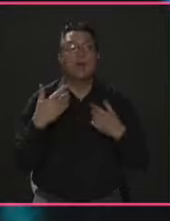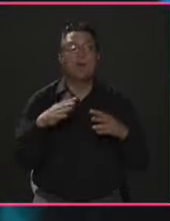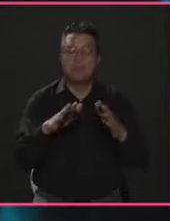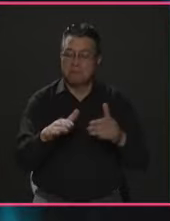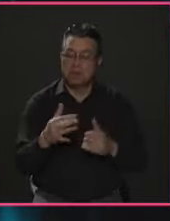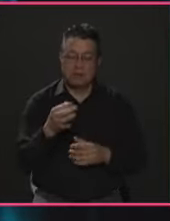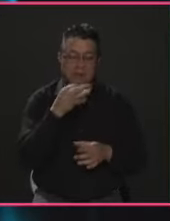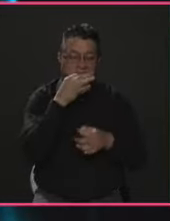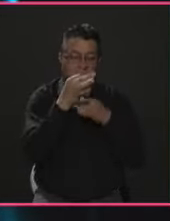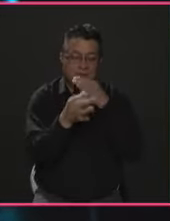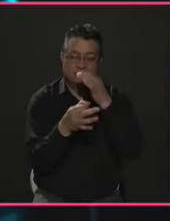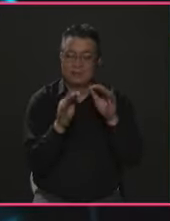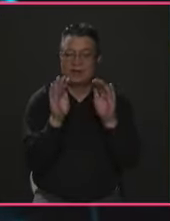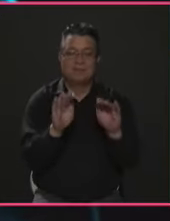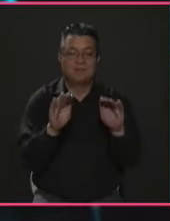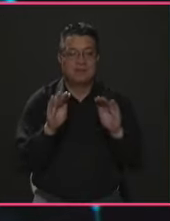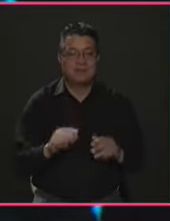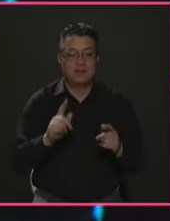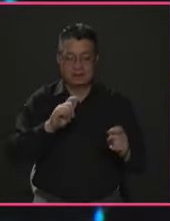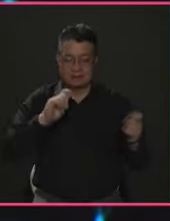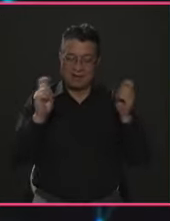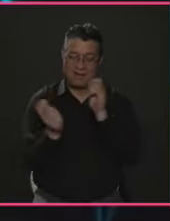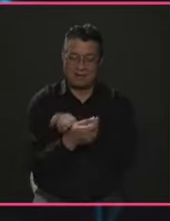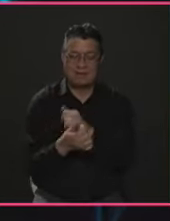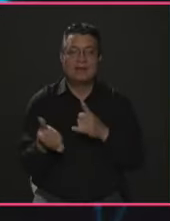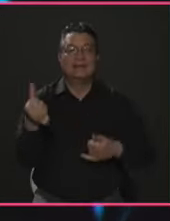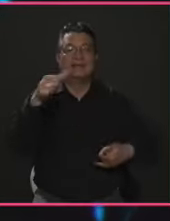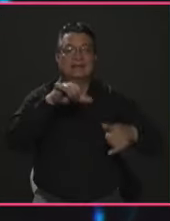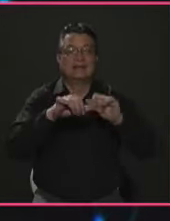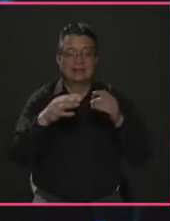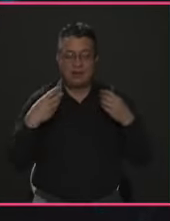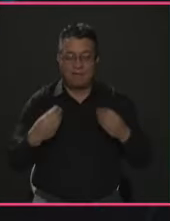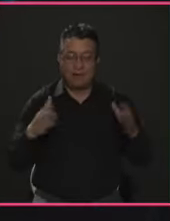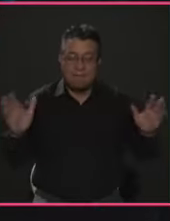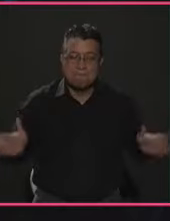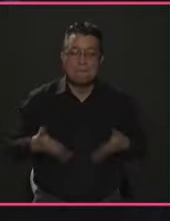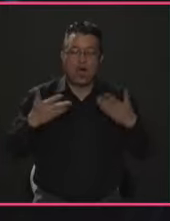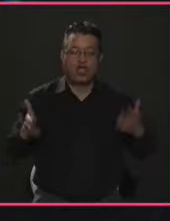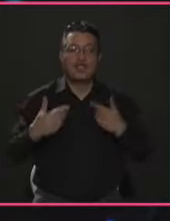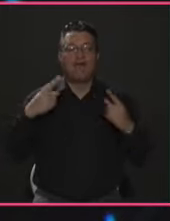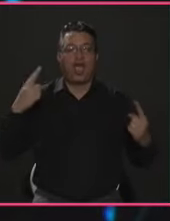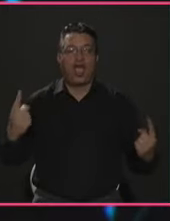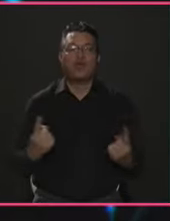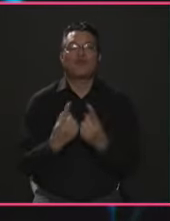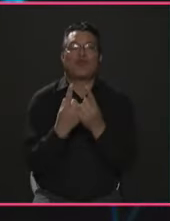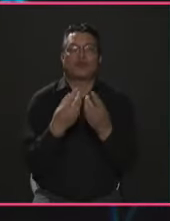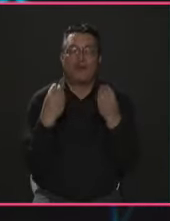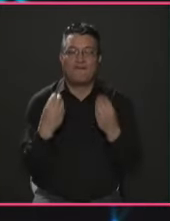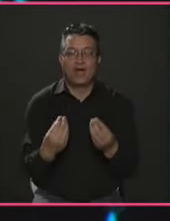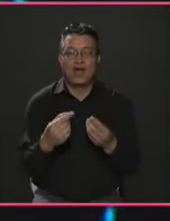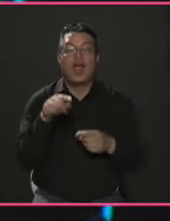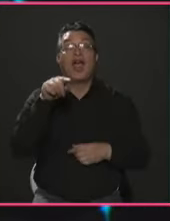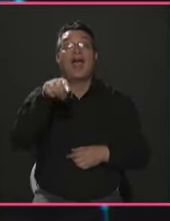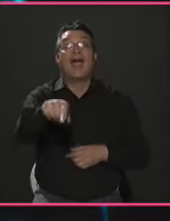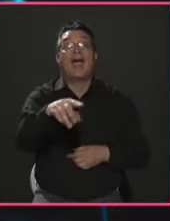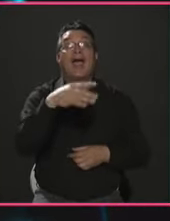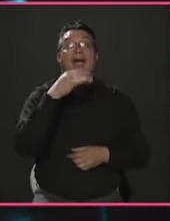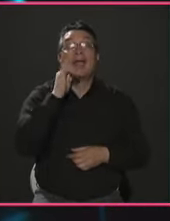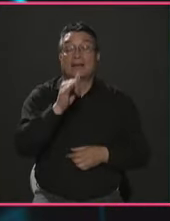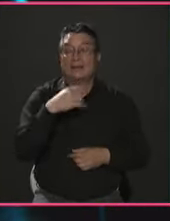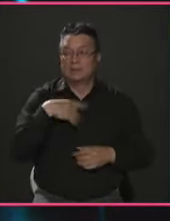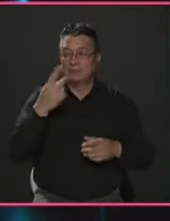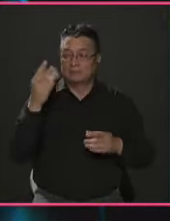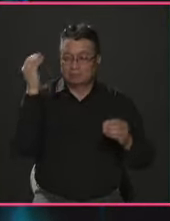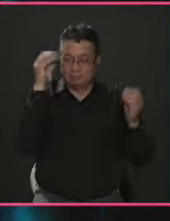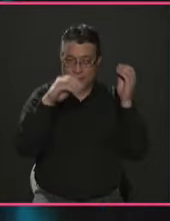sigue siendo la misma transformar la ciencia en un gran motivo de encuentro para entender mejor nuestro presente y diseñar